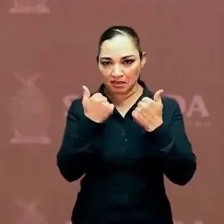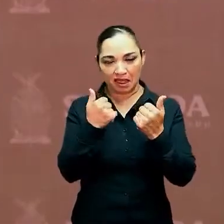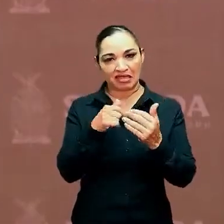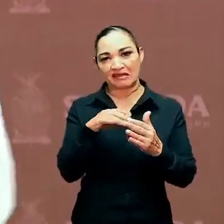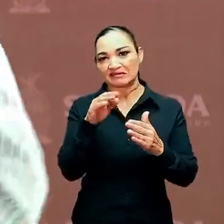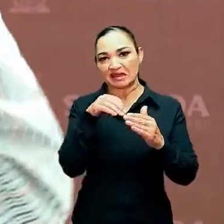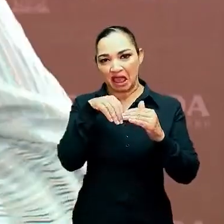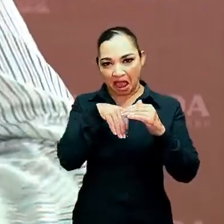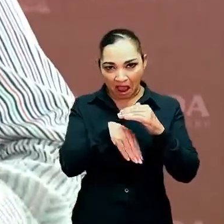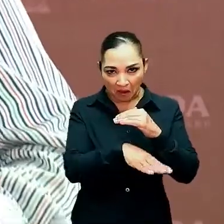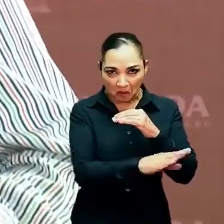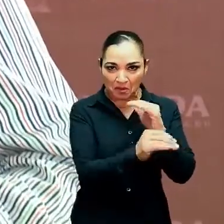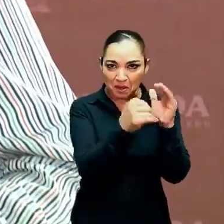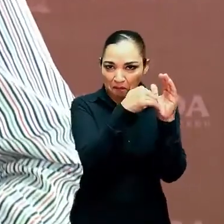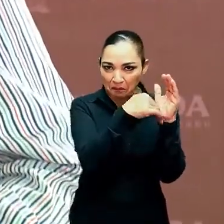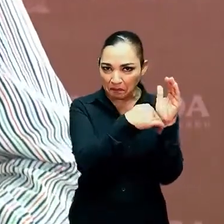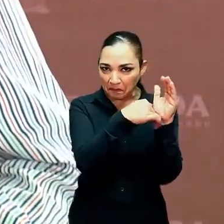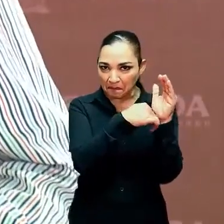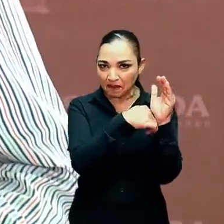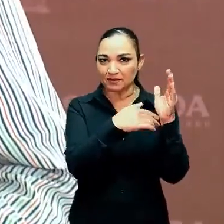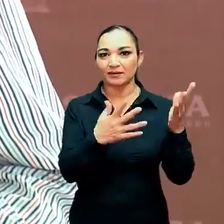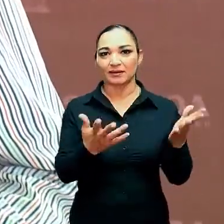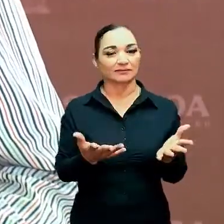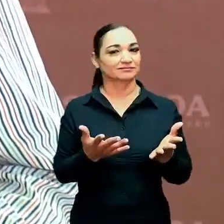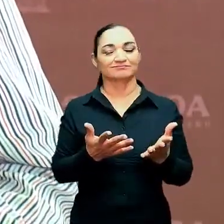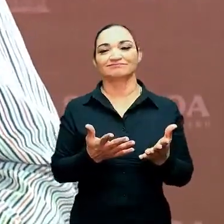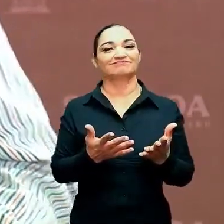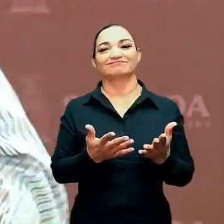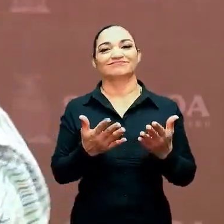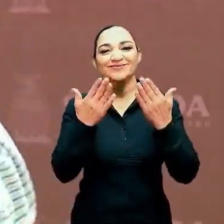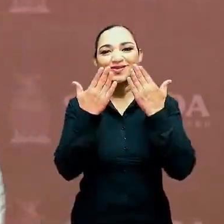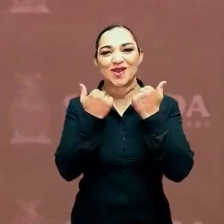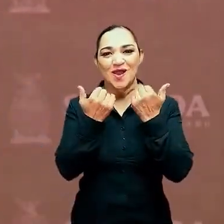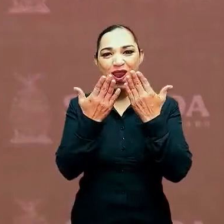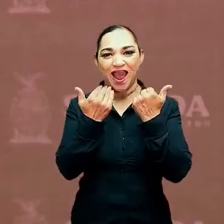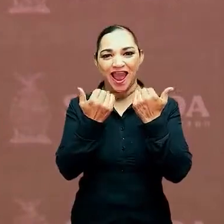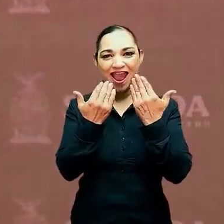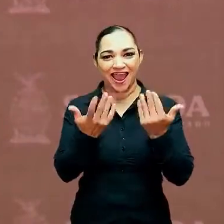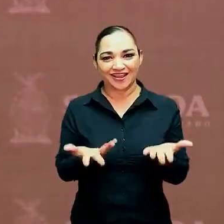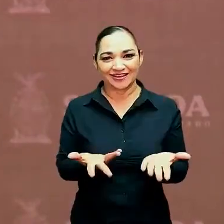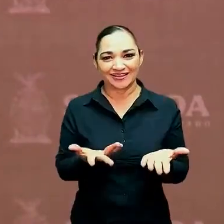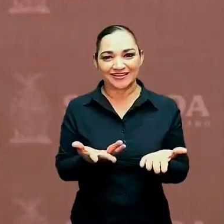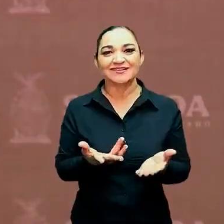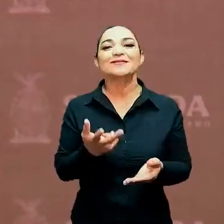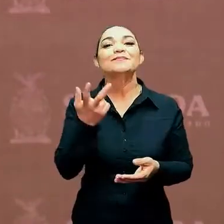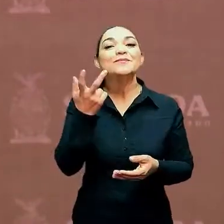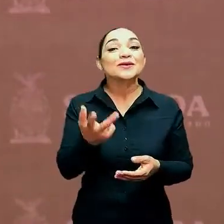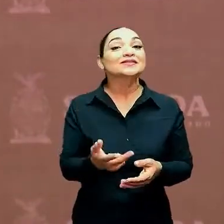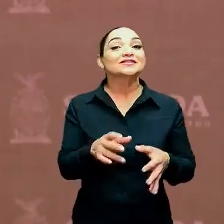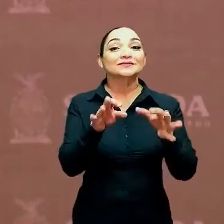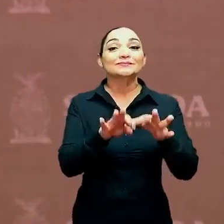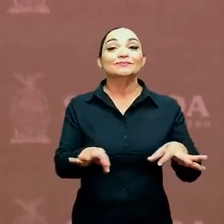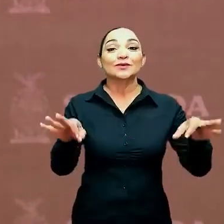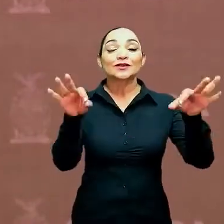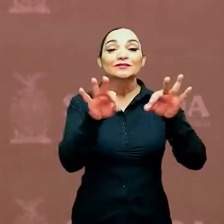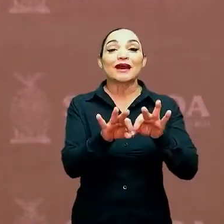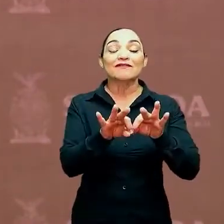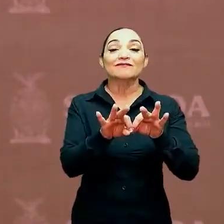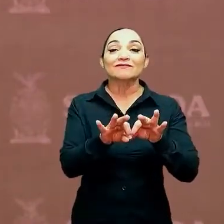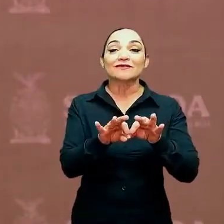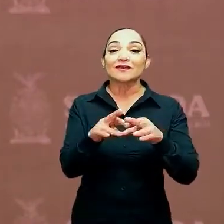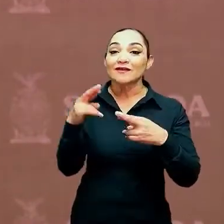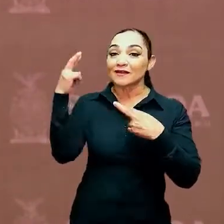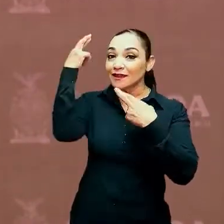no se hicieran las cosas. No, no debe haber eso. Por eso importa mucho darle seguimiento en el Congreso, particularmente puede ser a